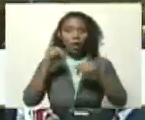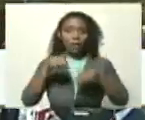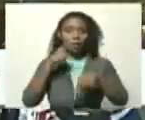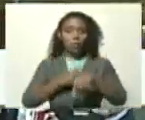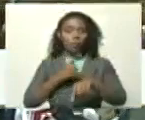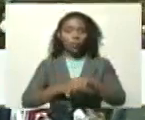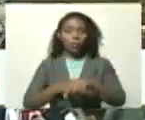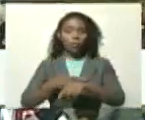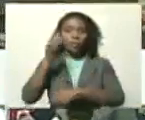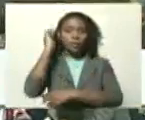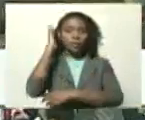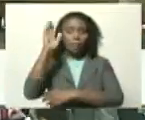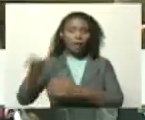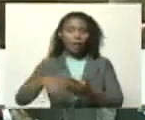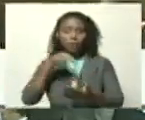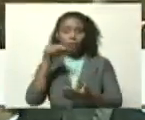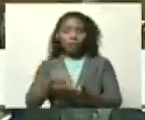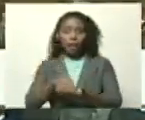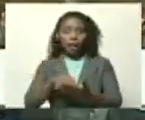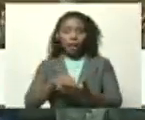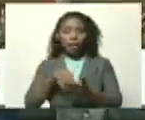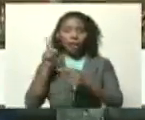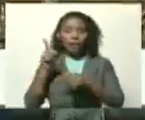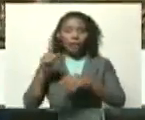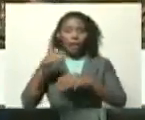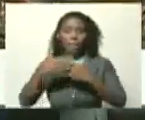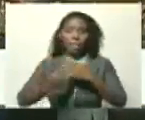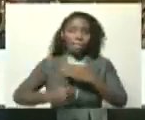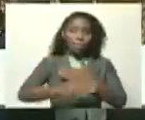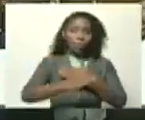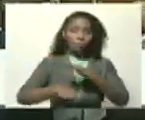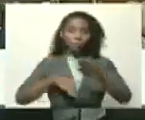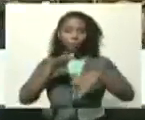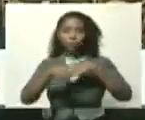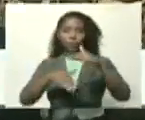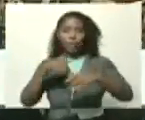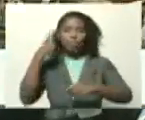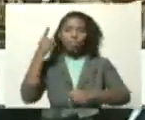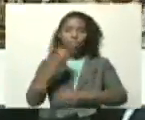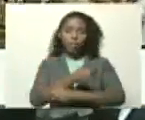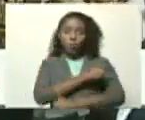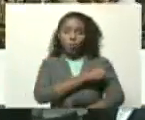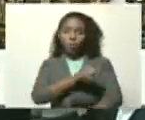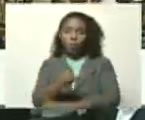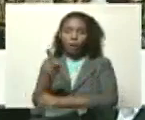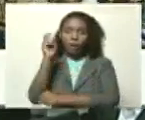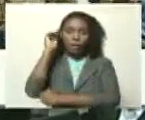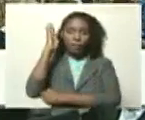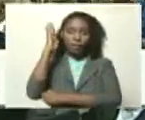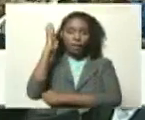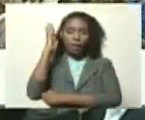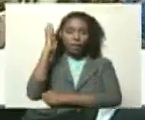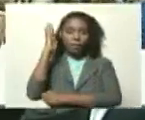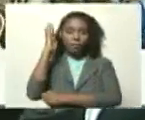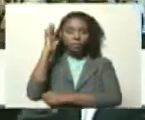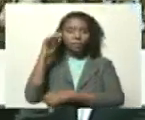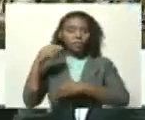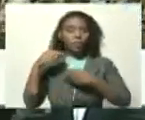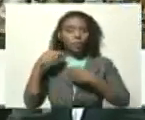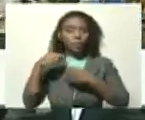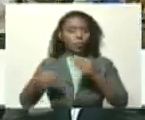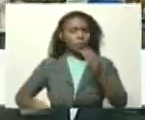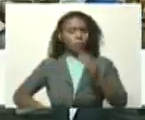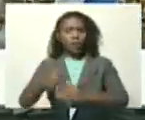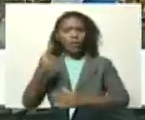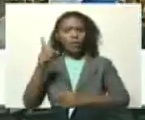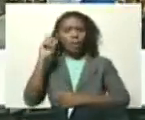en el Palacio Federal Legislativo y es el paso siguiente que deben cumplir los parlamentarios y parlamentarias una vez